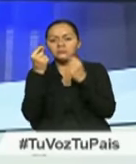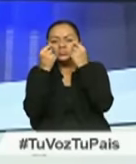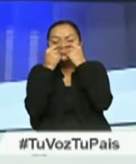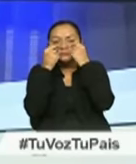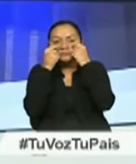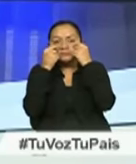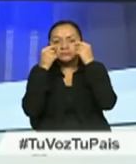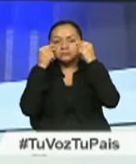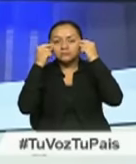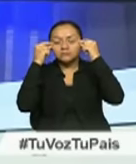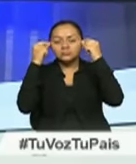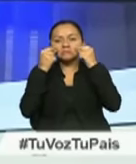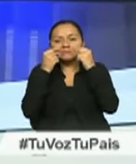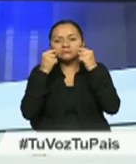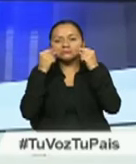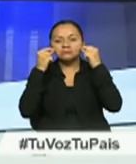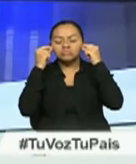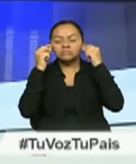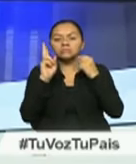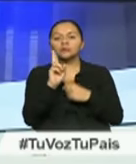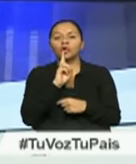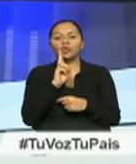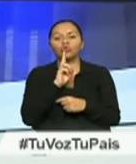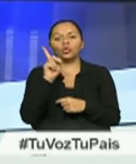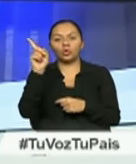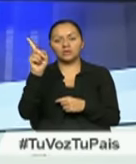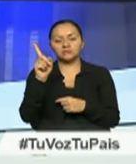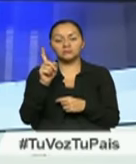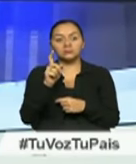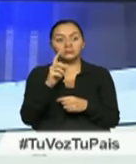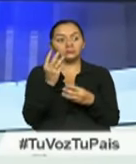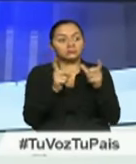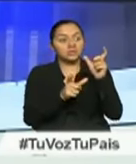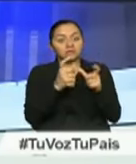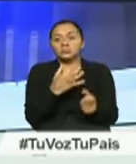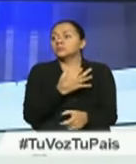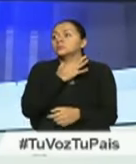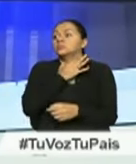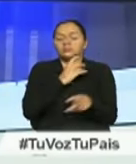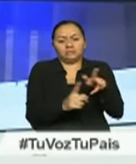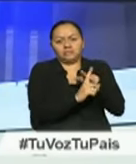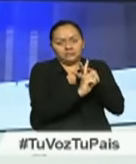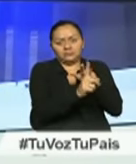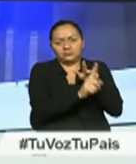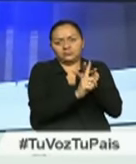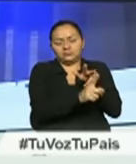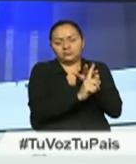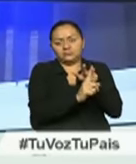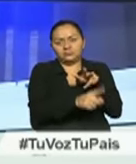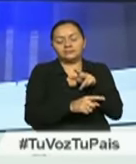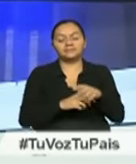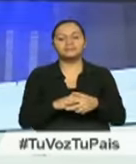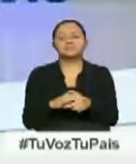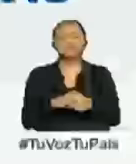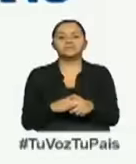Salvatrucha o al barrio 18 provocan el desplazamiento de miles de personas de las principales ciudades de